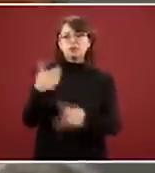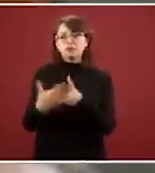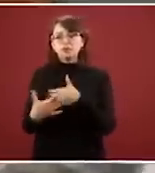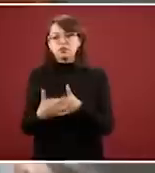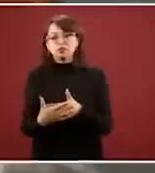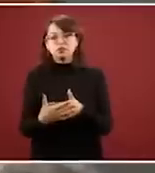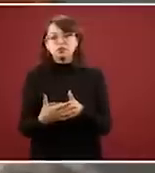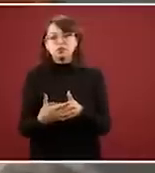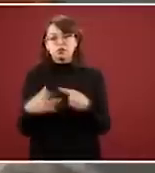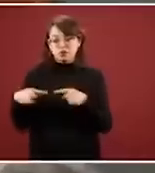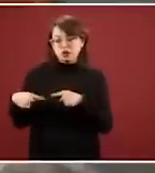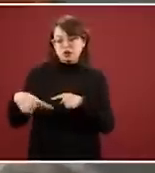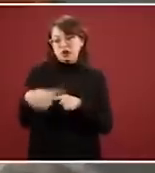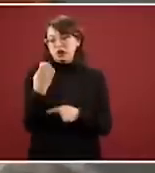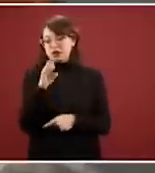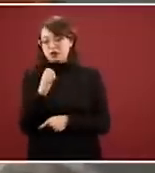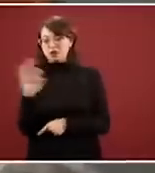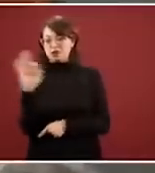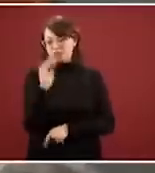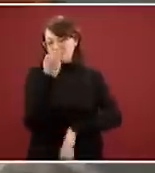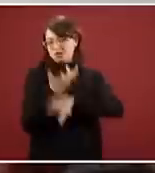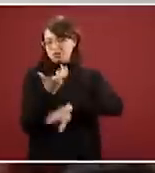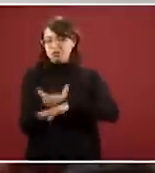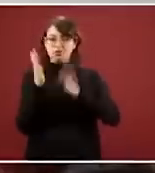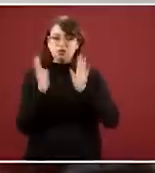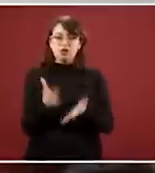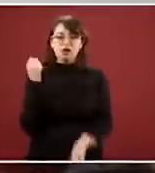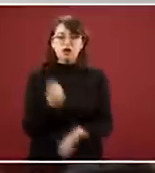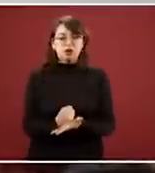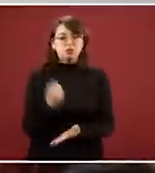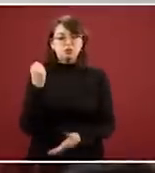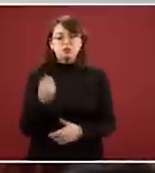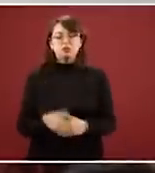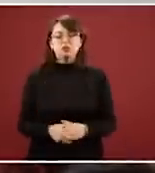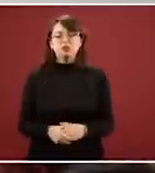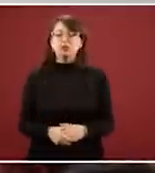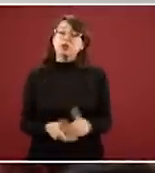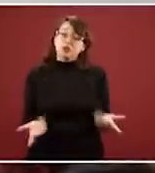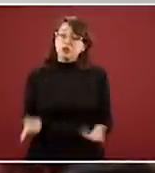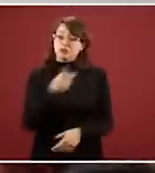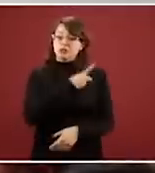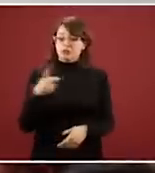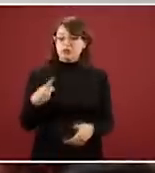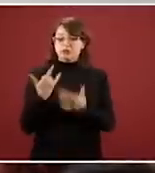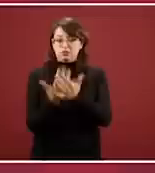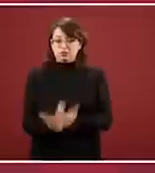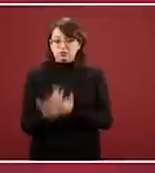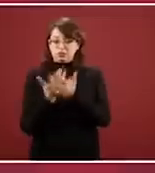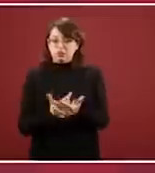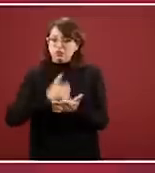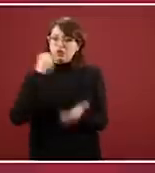considera que para finales de este mes estará aprobado en Estados Unidos. Sí, estamos esperando que se apruebe y vamos